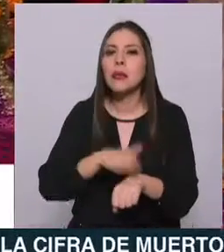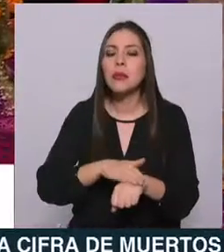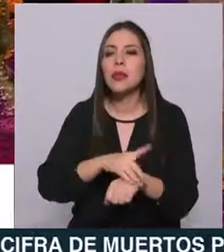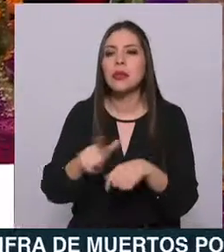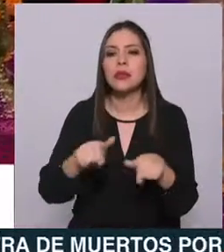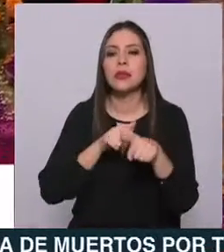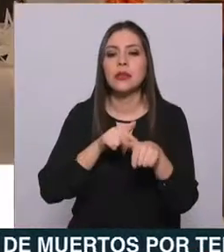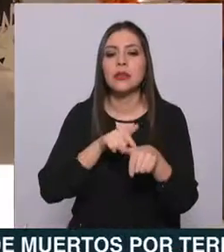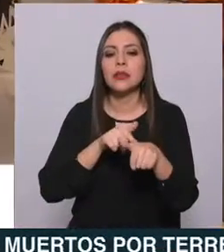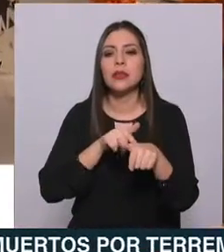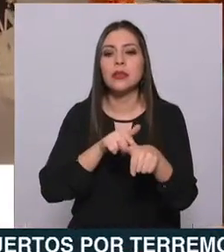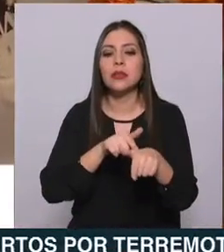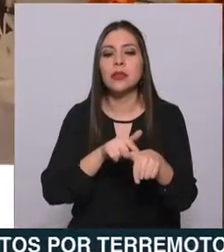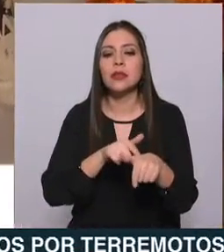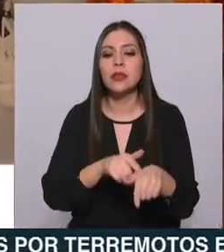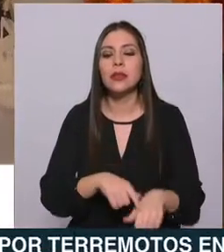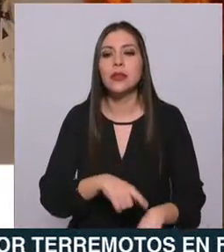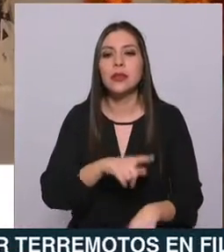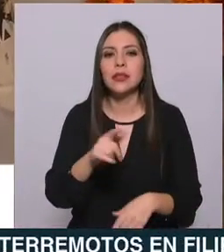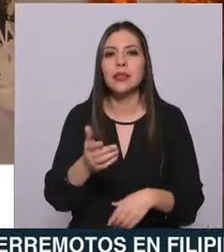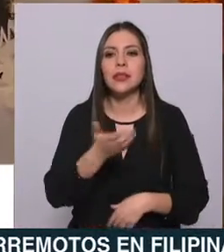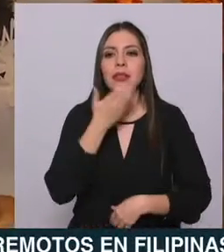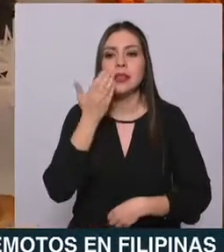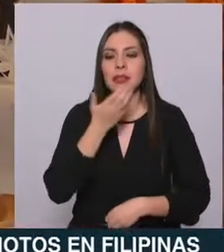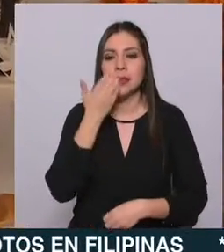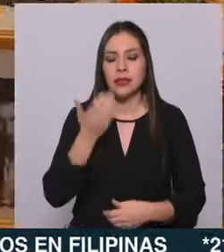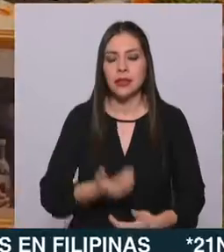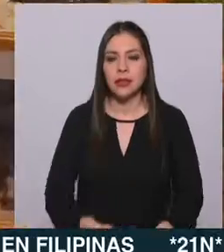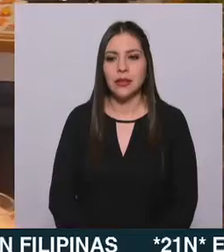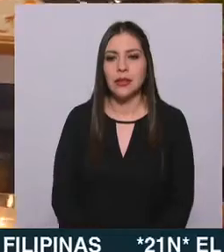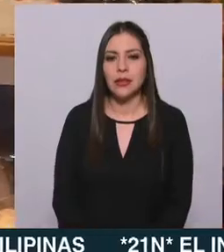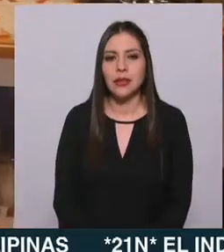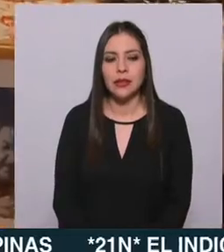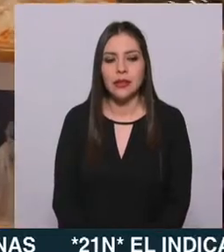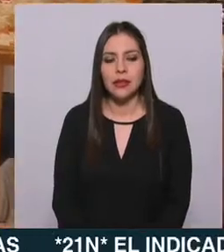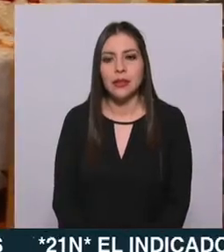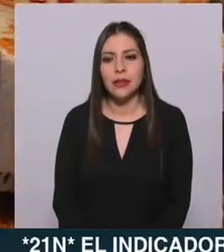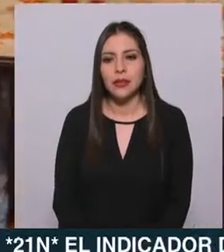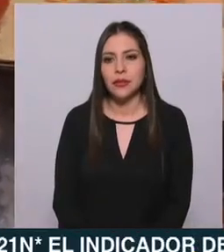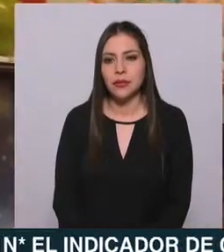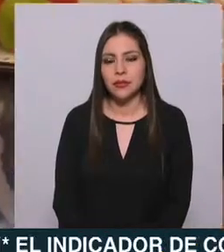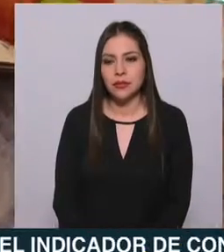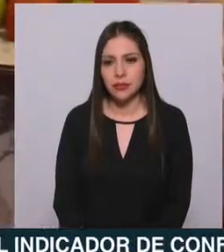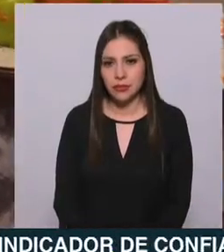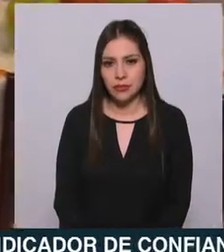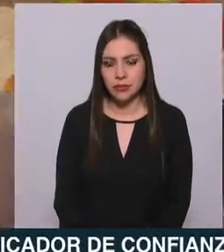esta tradición. Con imágenes de Manuel Hernández, Mariana Sánchez, 21 Noticias.